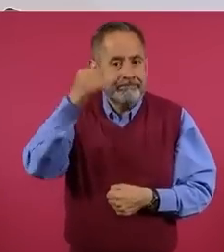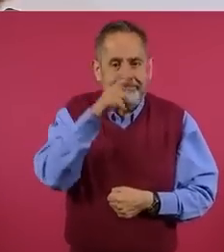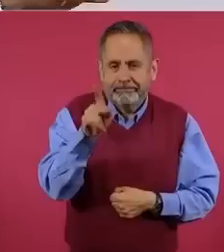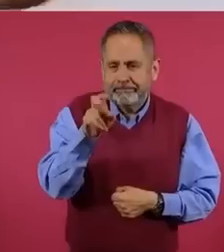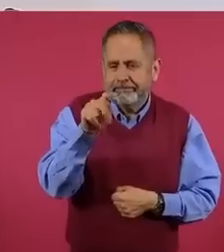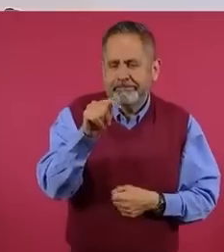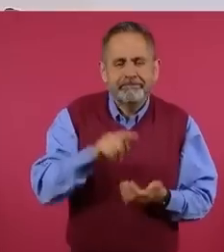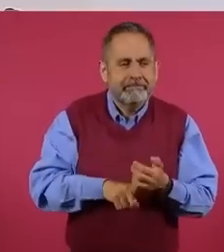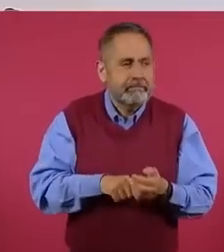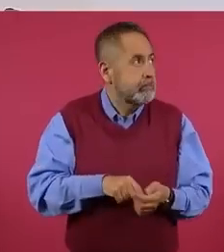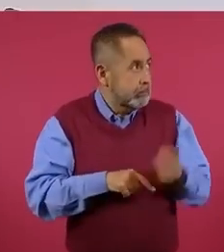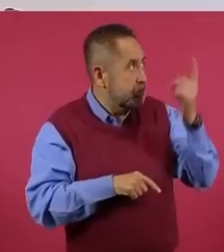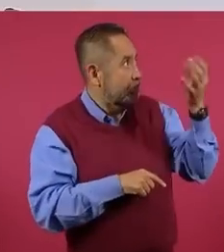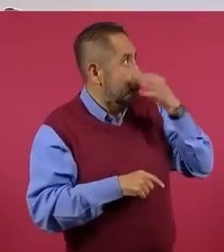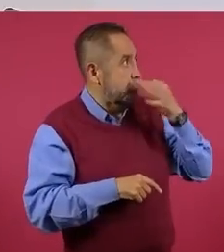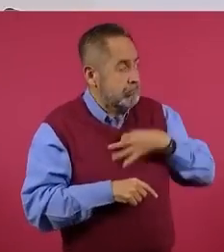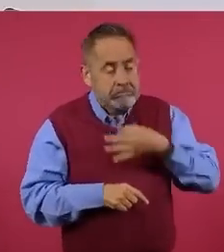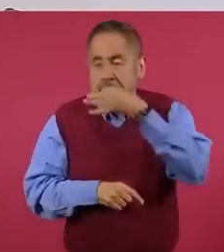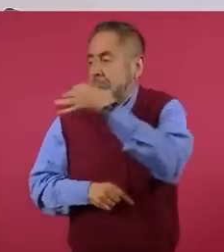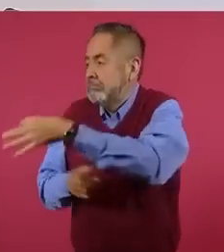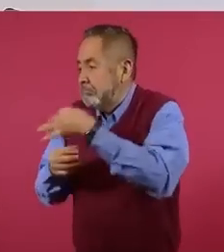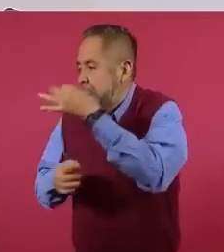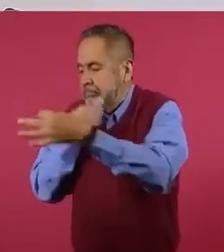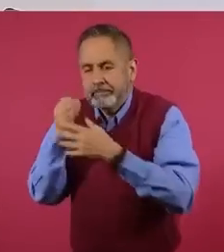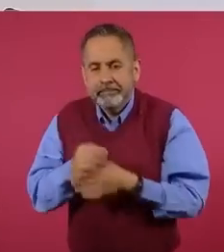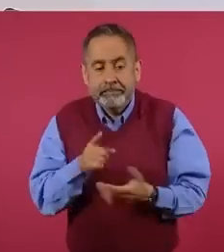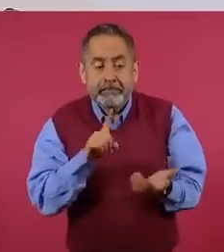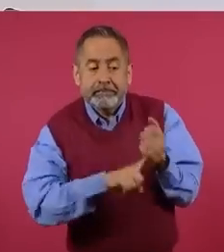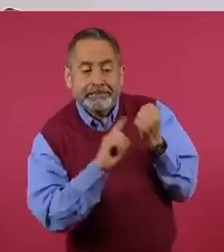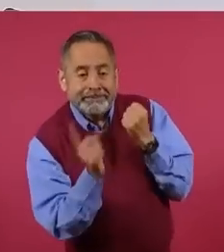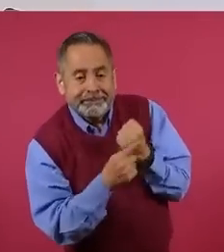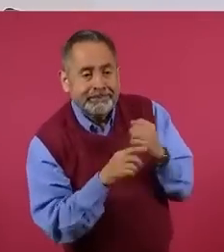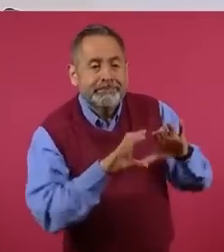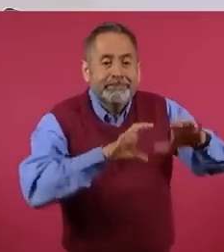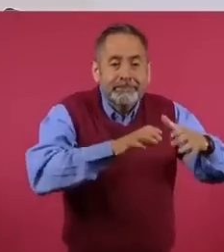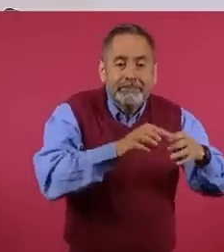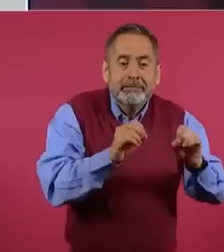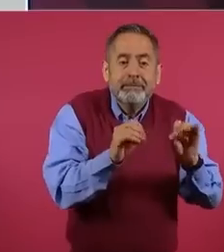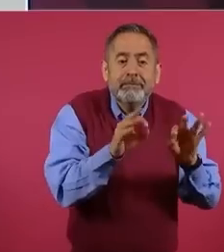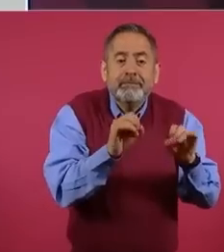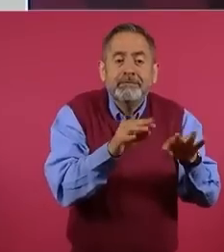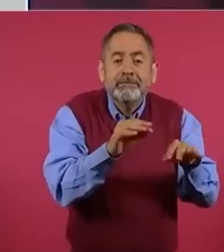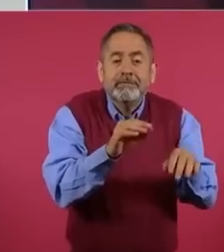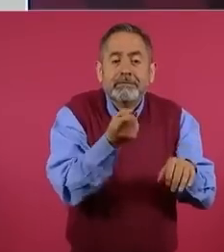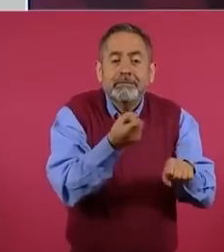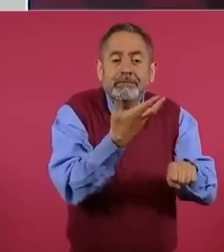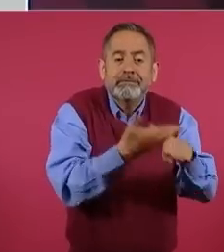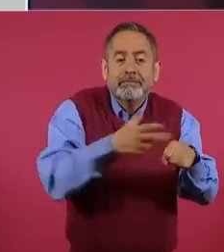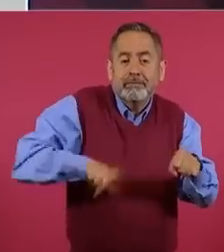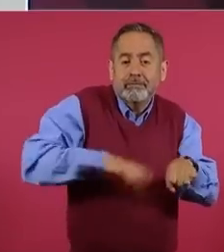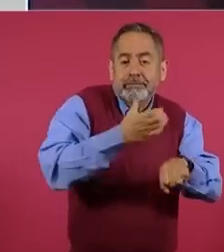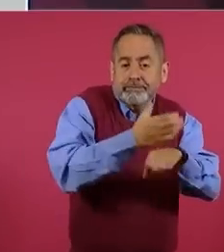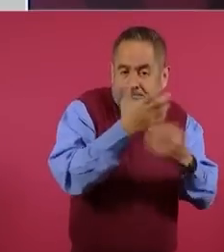Ken es el vocero. Esto es el Departamento de Estado del Gobierno de Estados Unidos.